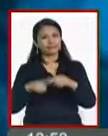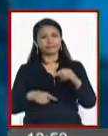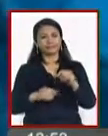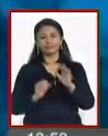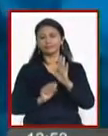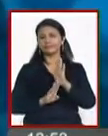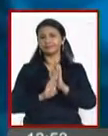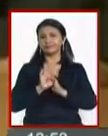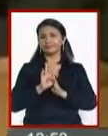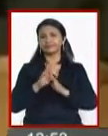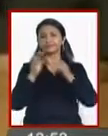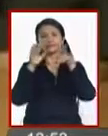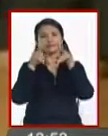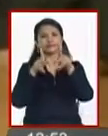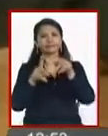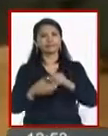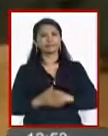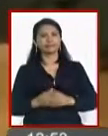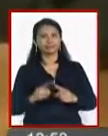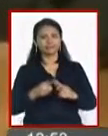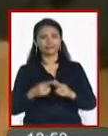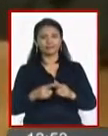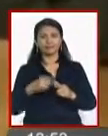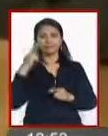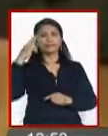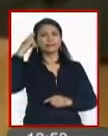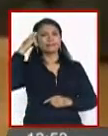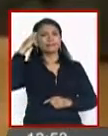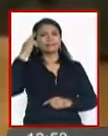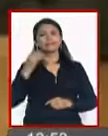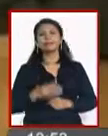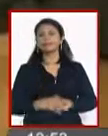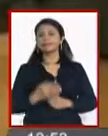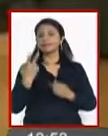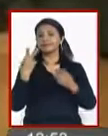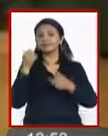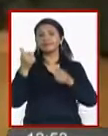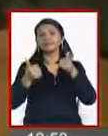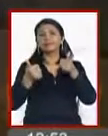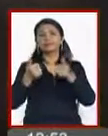pueden superar por la persona. Es por ello que es importante